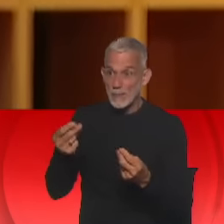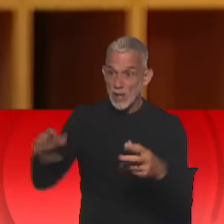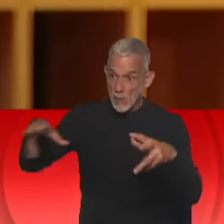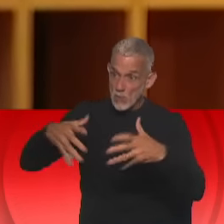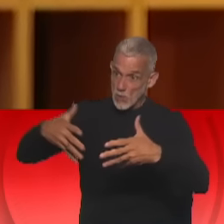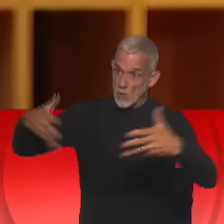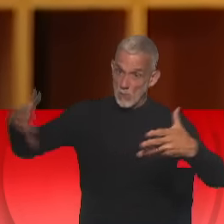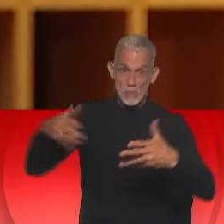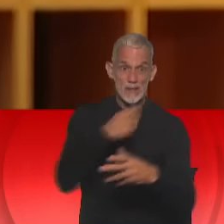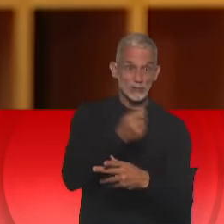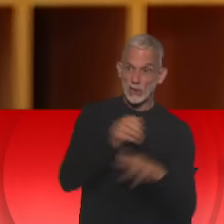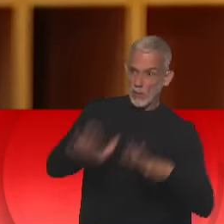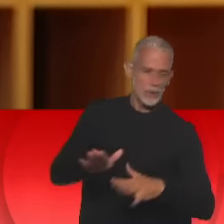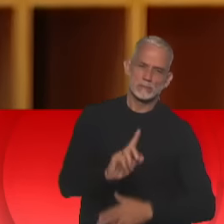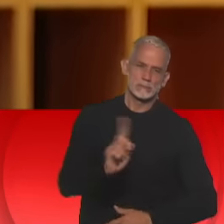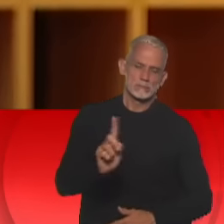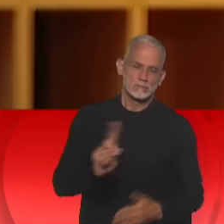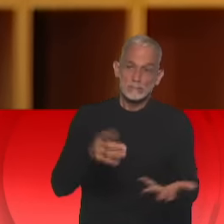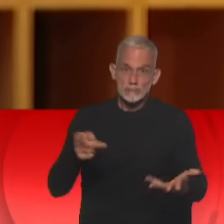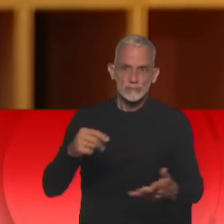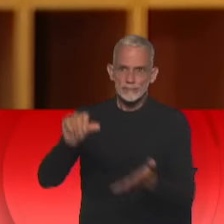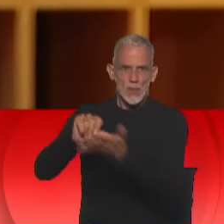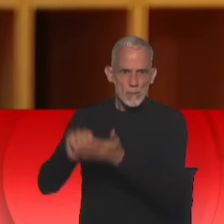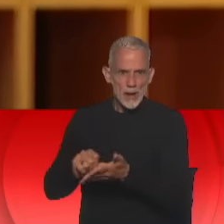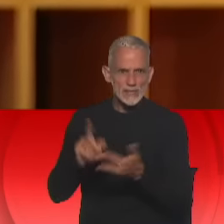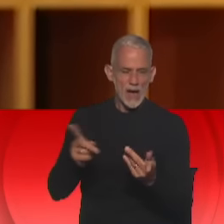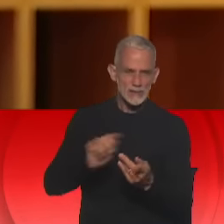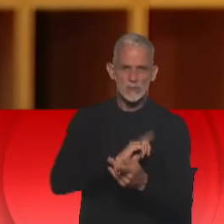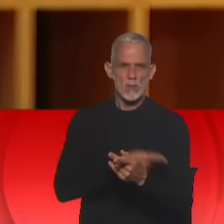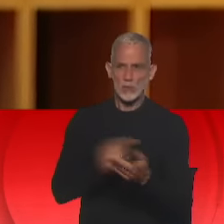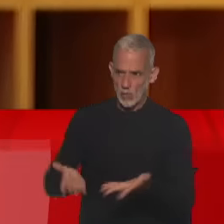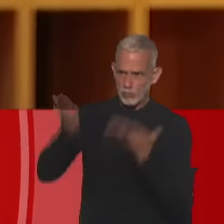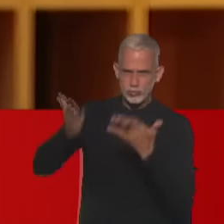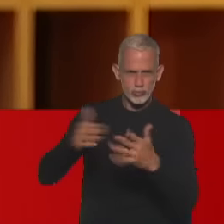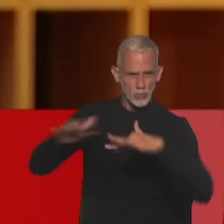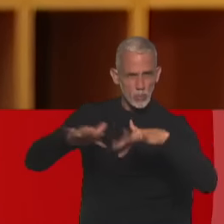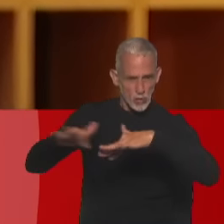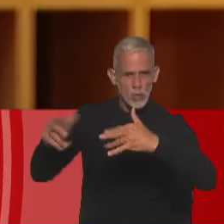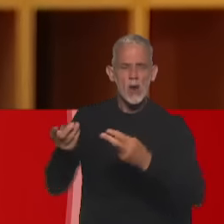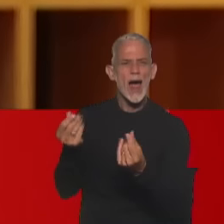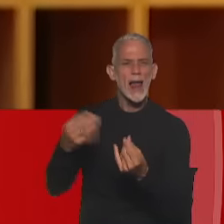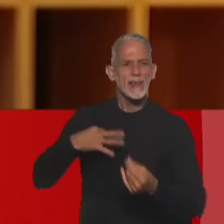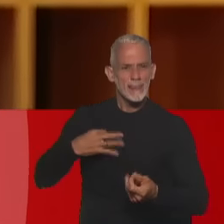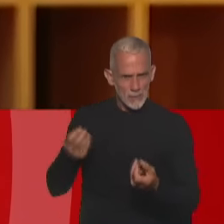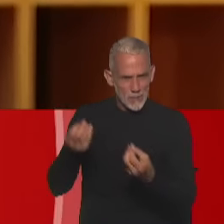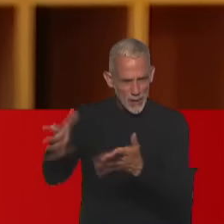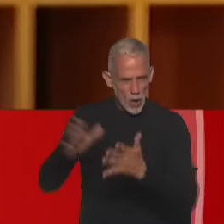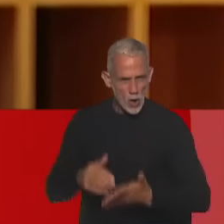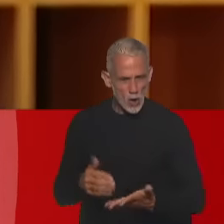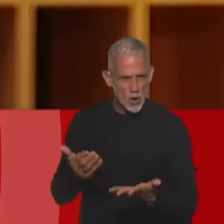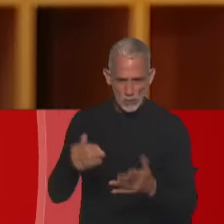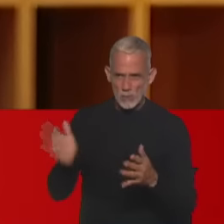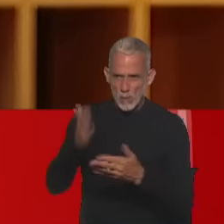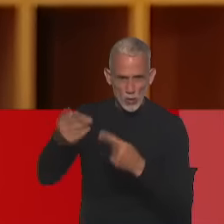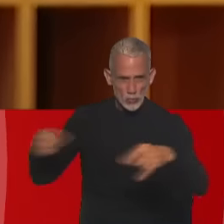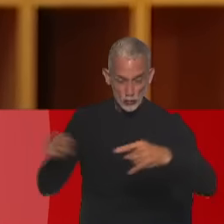argentino, porque eso es lo único que convierte a las naciones en potencia vía aumento de productividad y calidad de vida. Por esto mismo